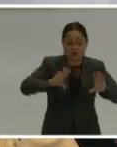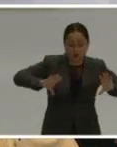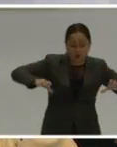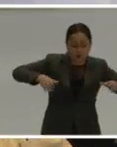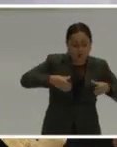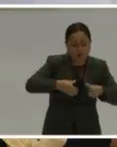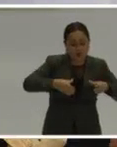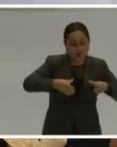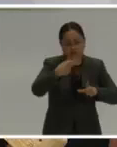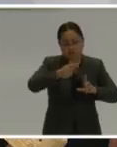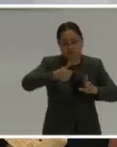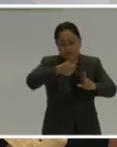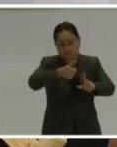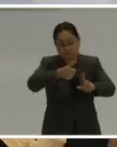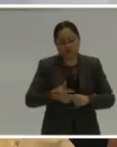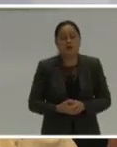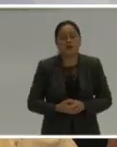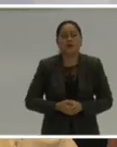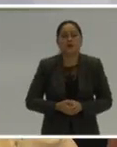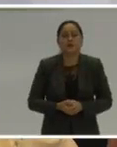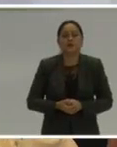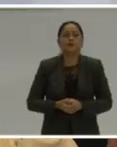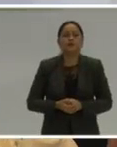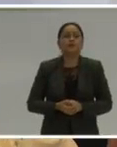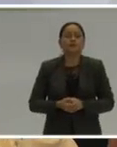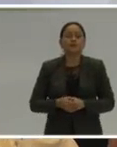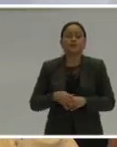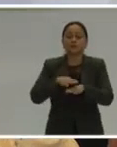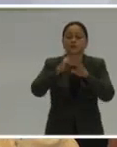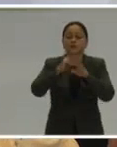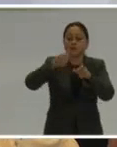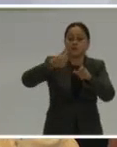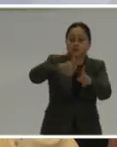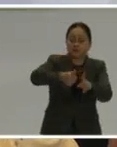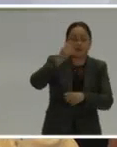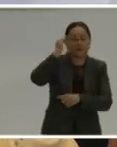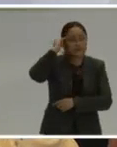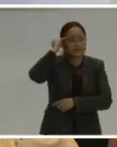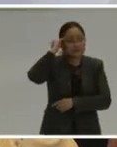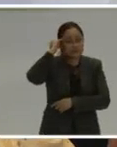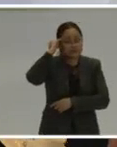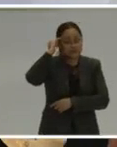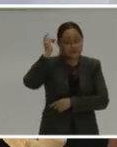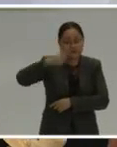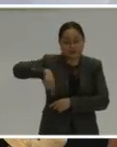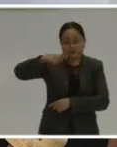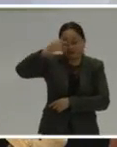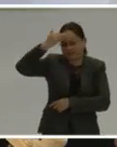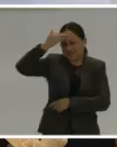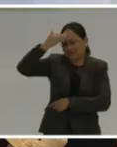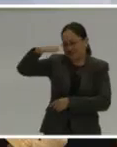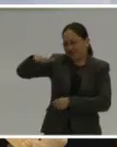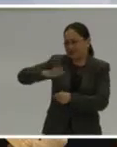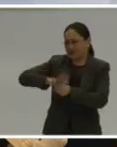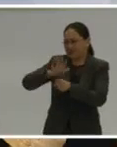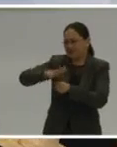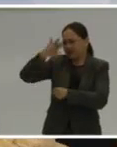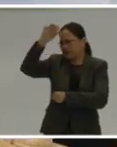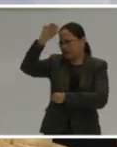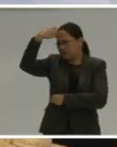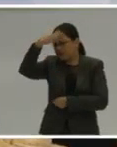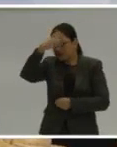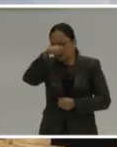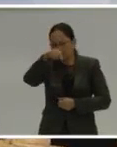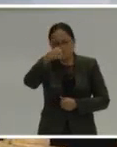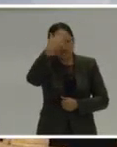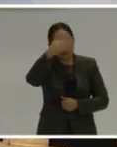indígenas. La situación de las autonomías indígenas han sido 11 experiencias, pero también ahí nosotros, como